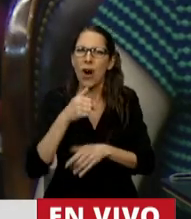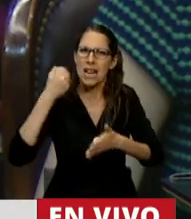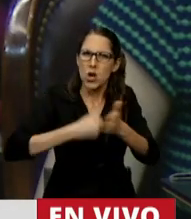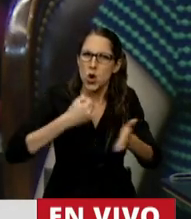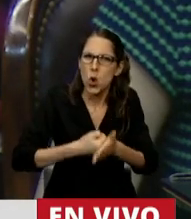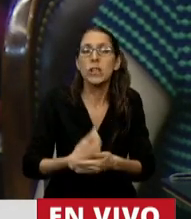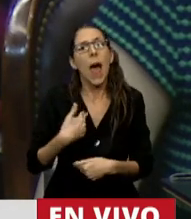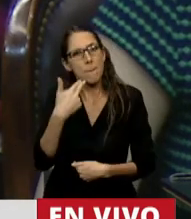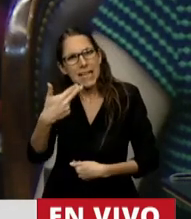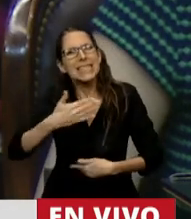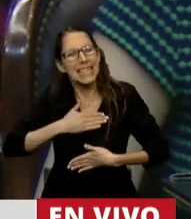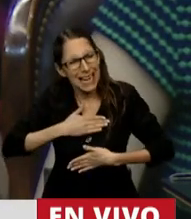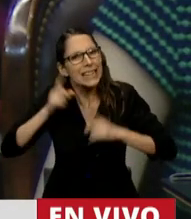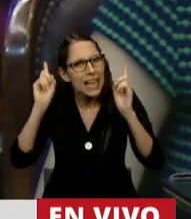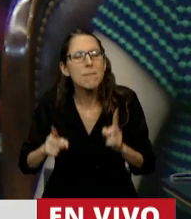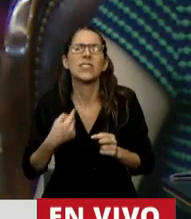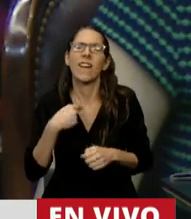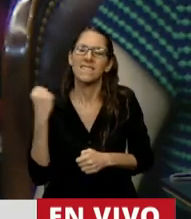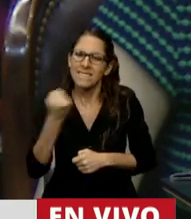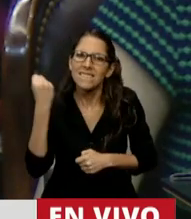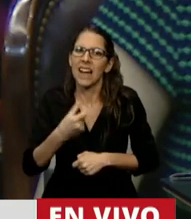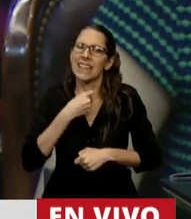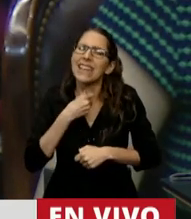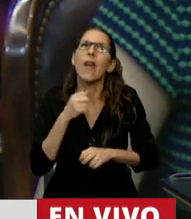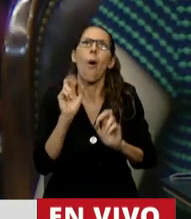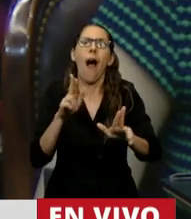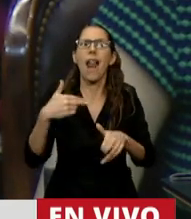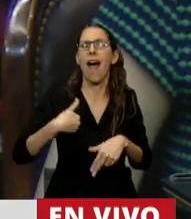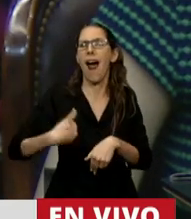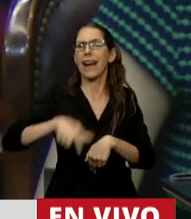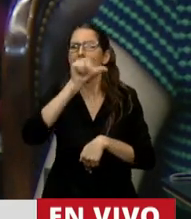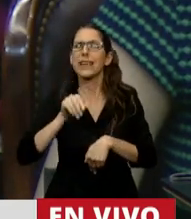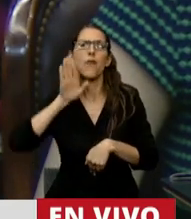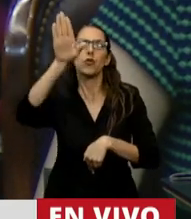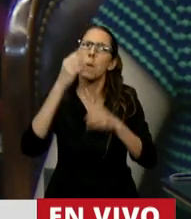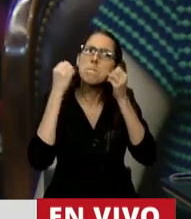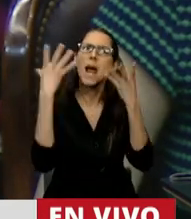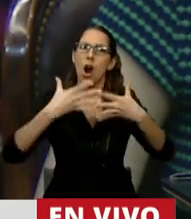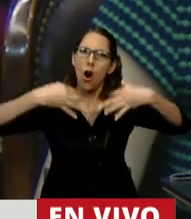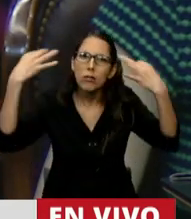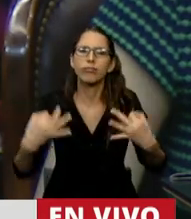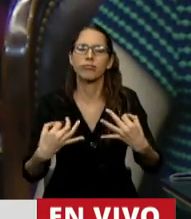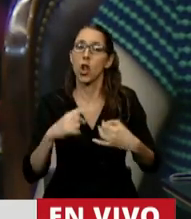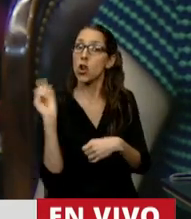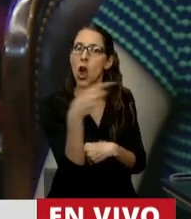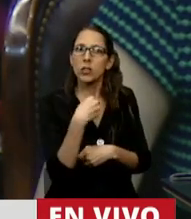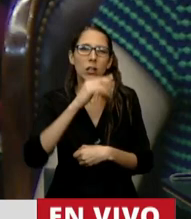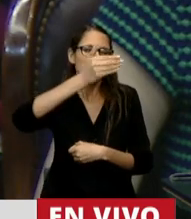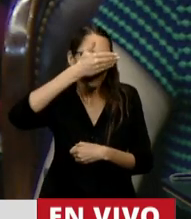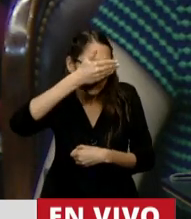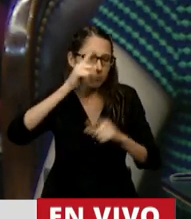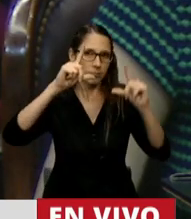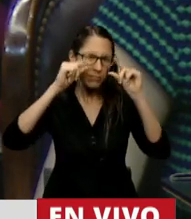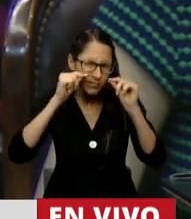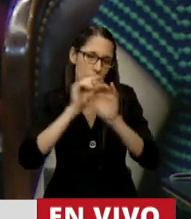prefiero y que de verdad deseo profundamente dejarles un país más justo. No vamos a cerrar más los ojos por cada una